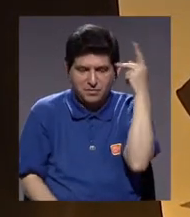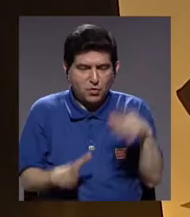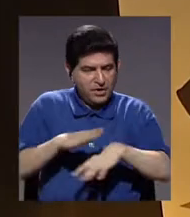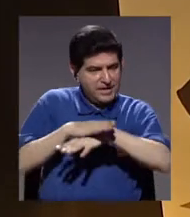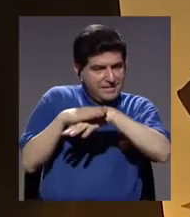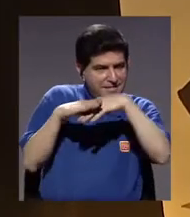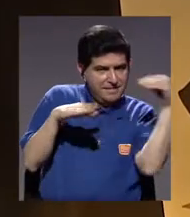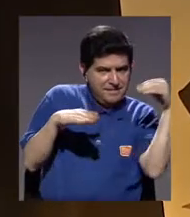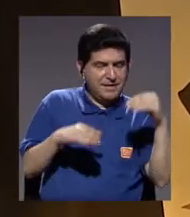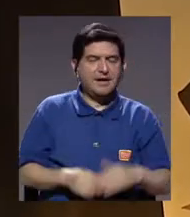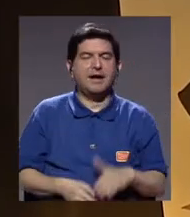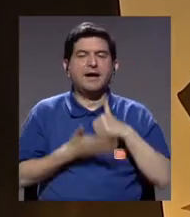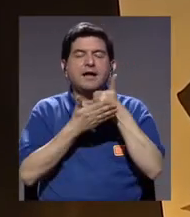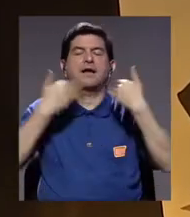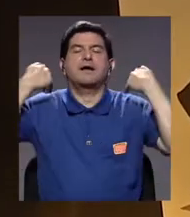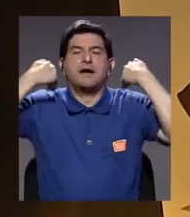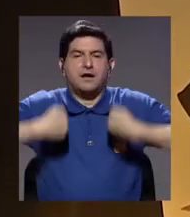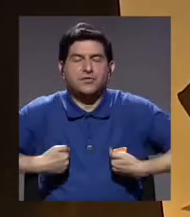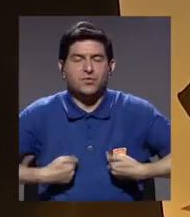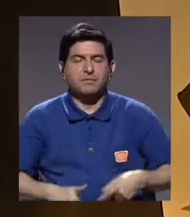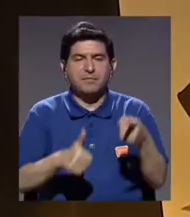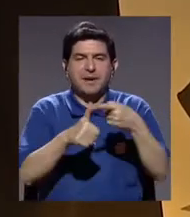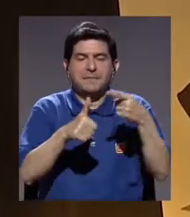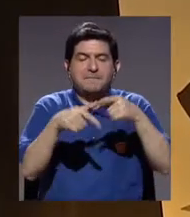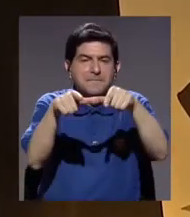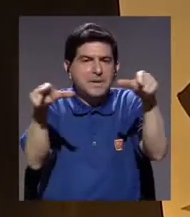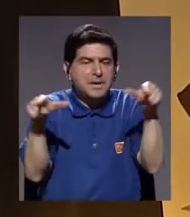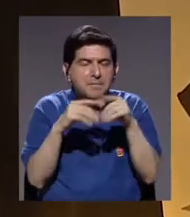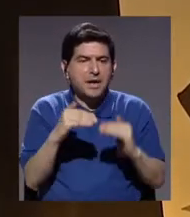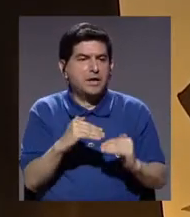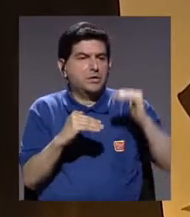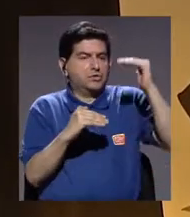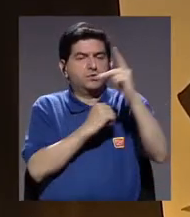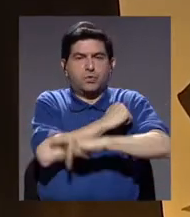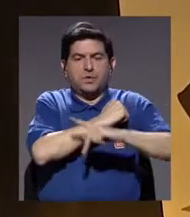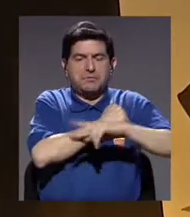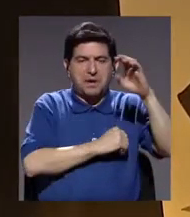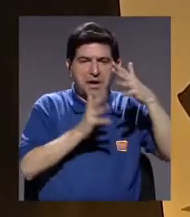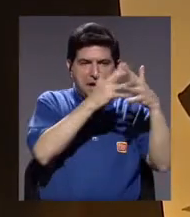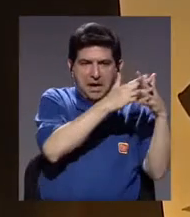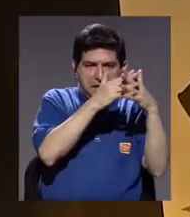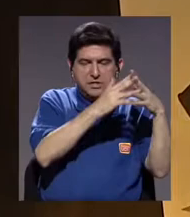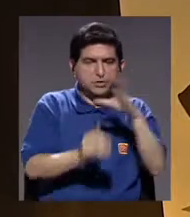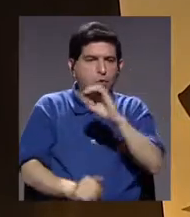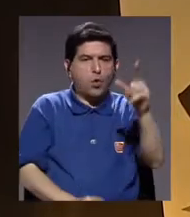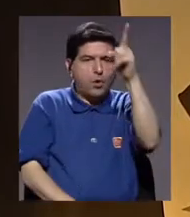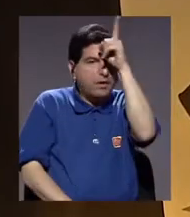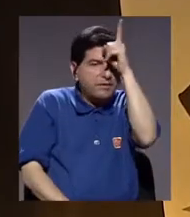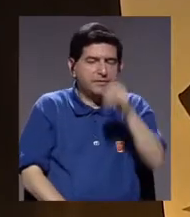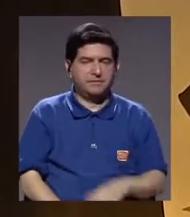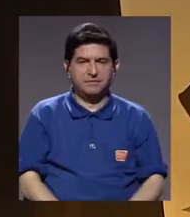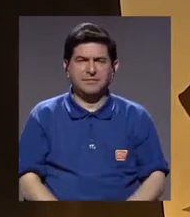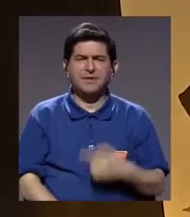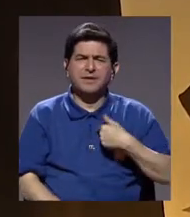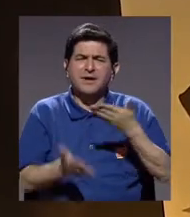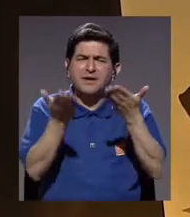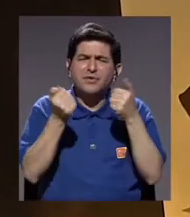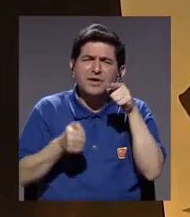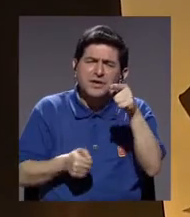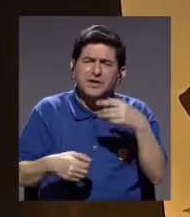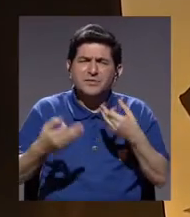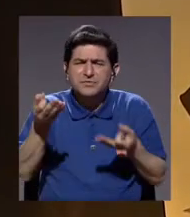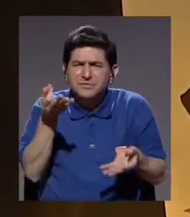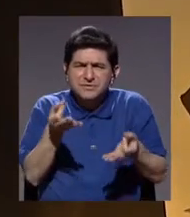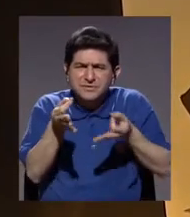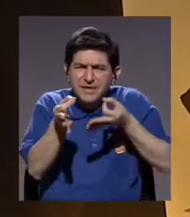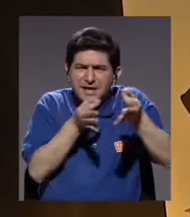de política exterior humanitaria, guarda de los primeros lugares por encima de países como Estados Unidos y Alemania. Quisiera que